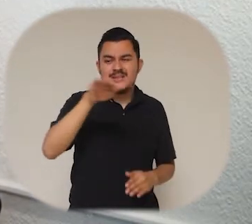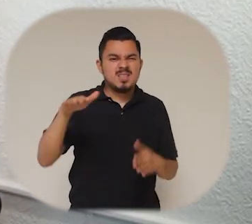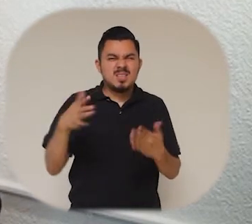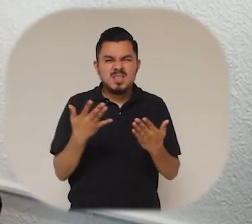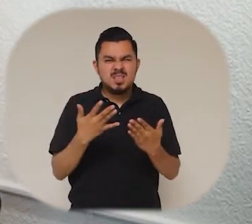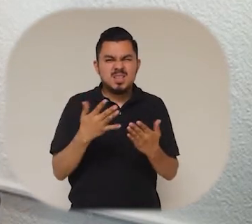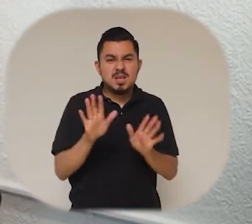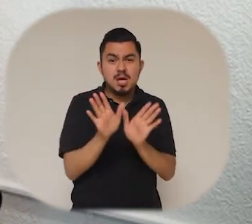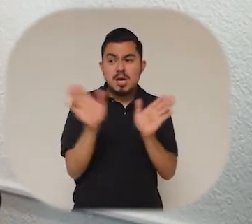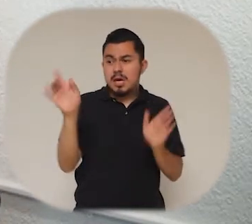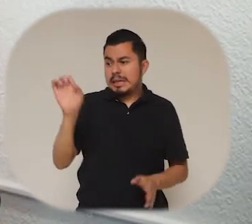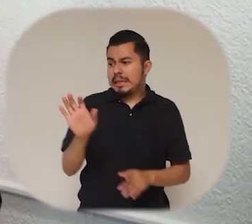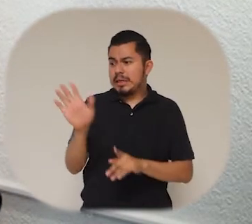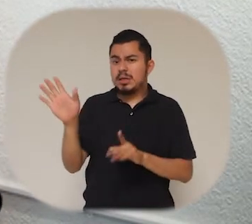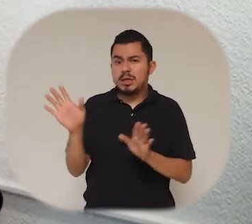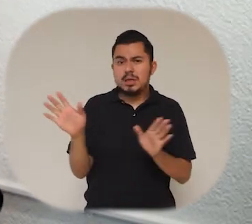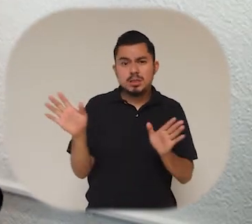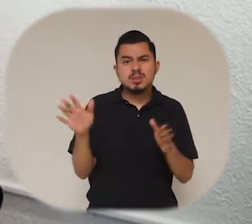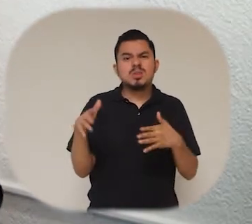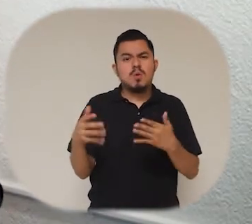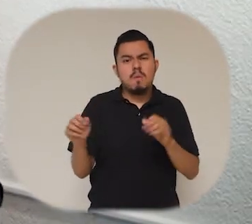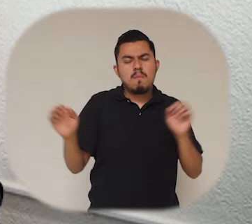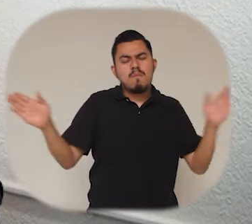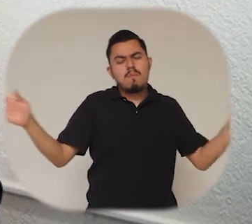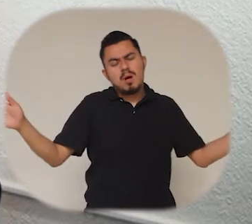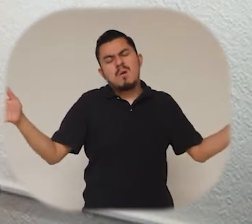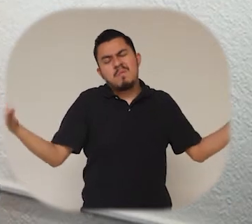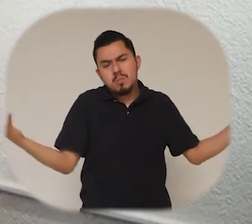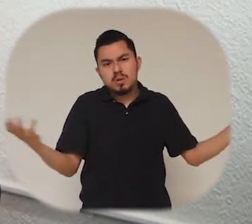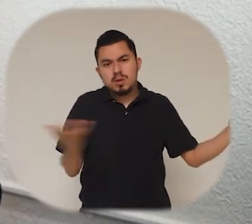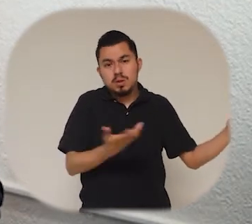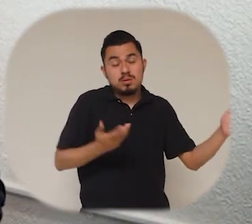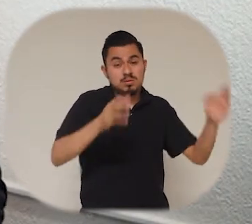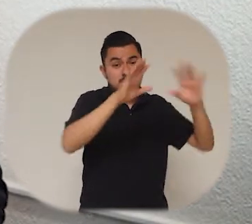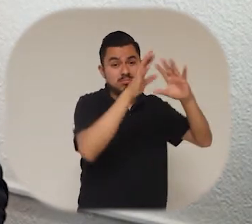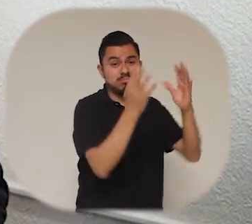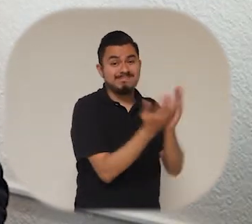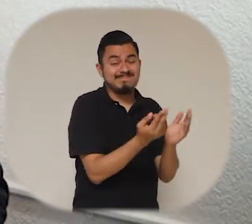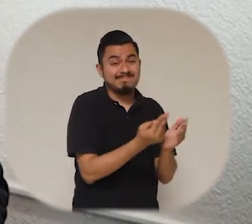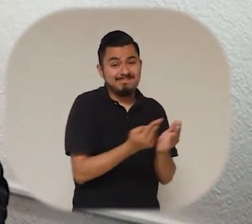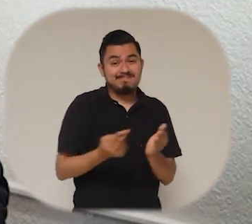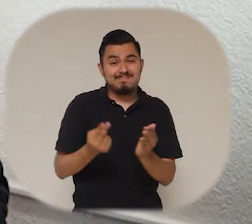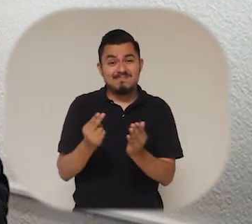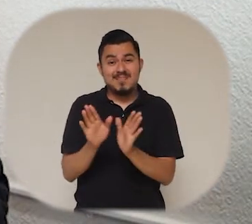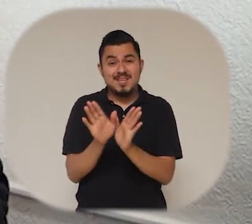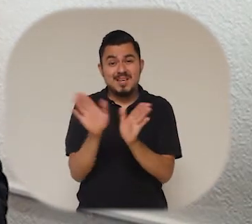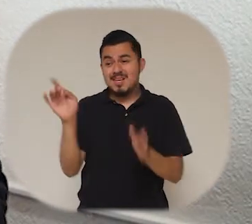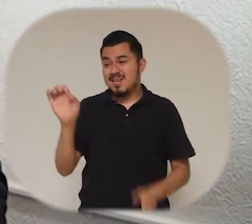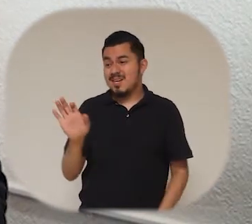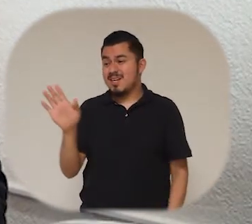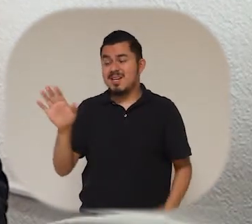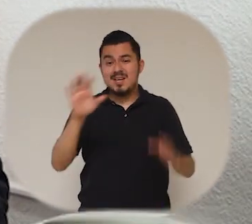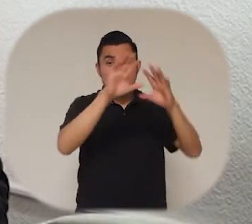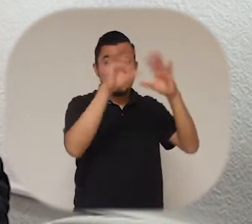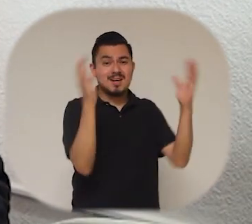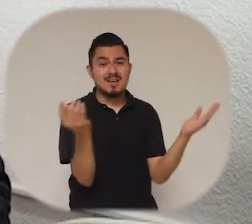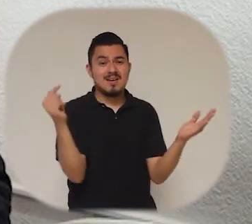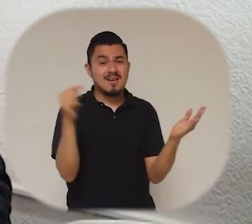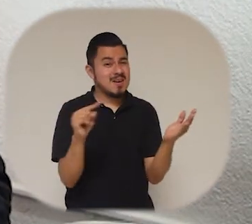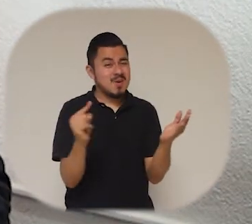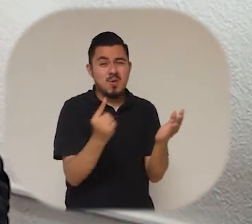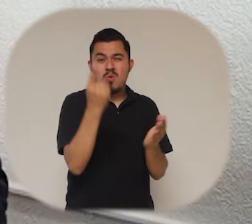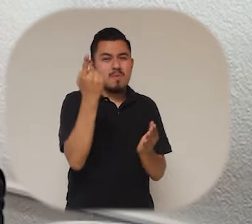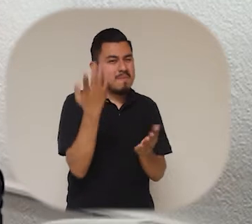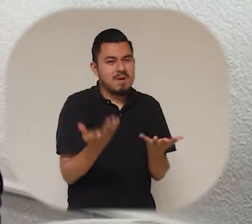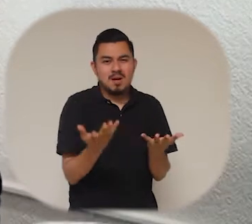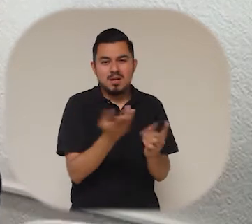un evento, sino que desde el principio hasta el final, Él vino a esta tierra para morir por nosotros. Romanos capítulo 4, versículo 25,